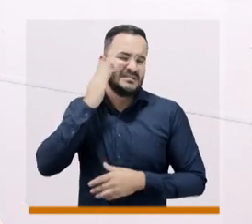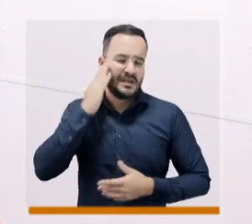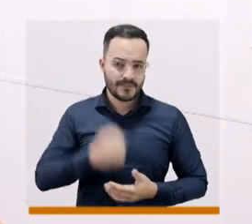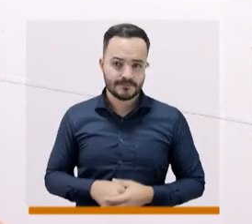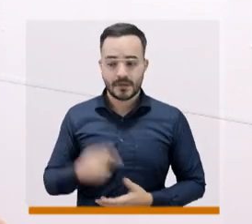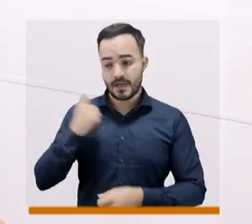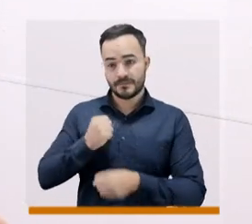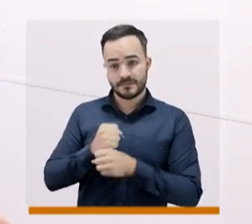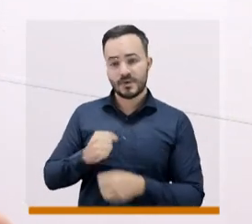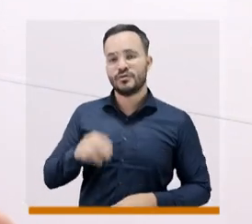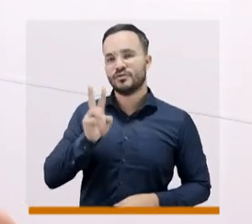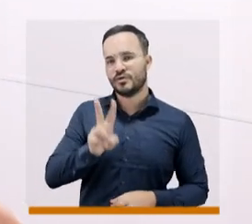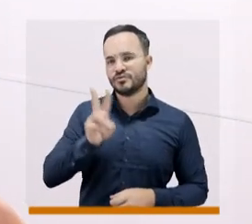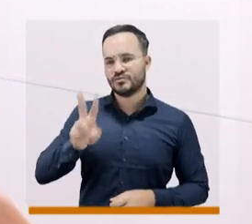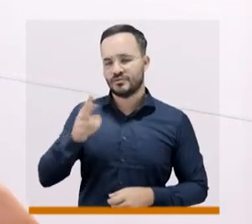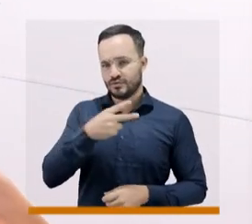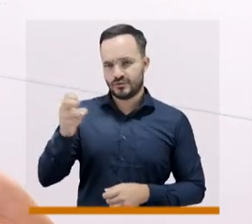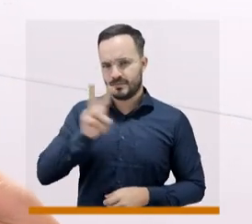232 muertos.